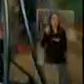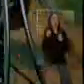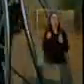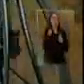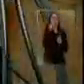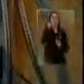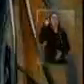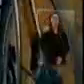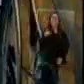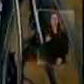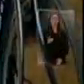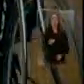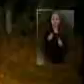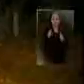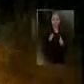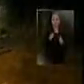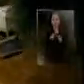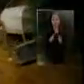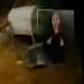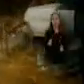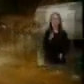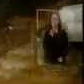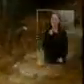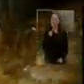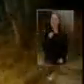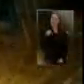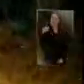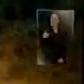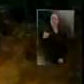vale entonces? Tener una buena calidad de vida.